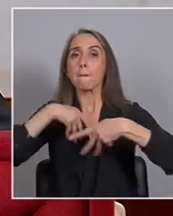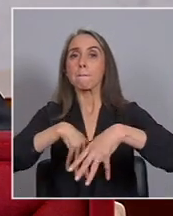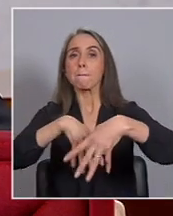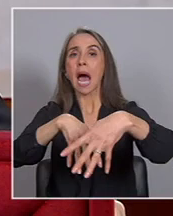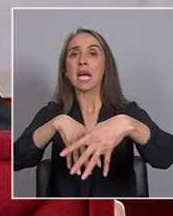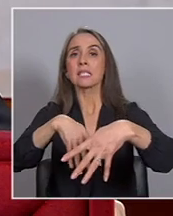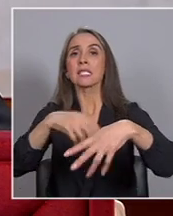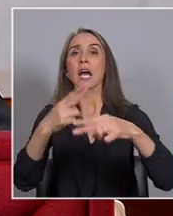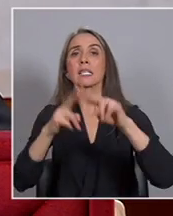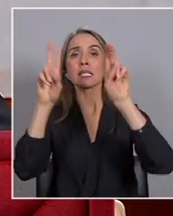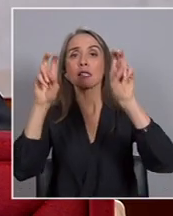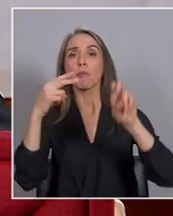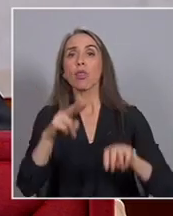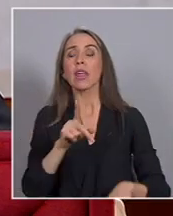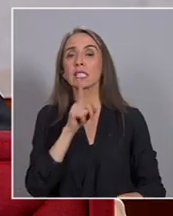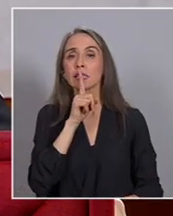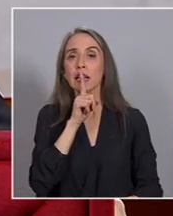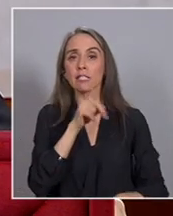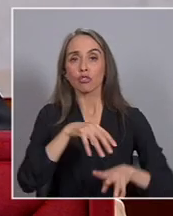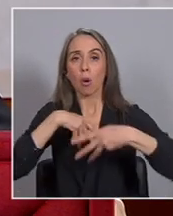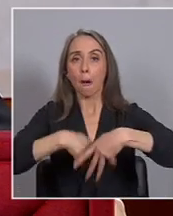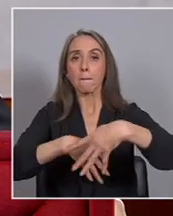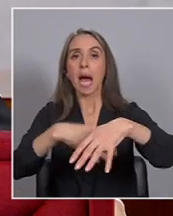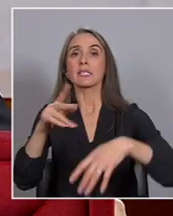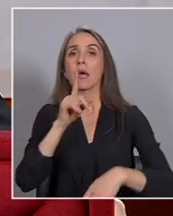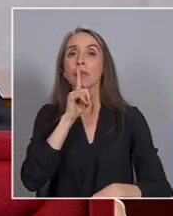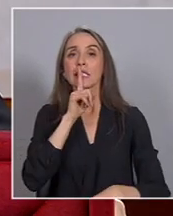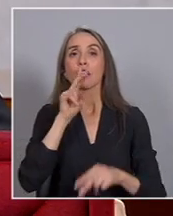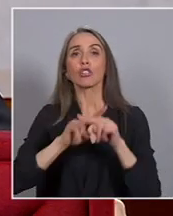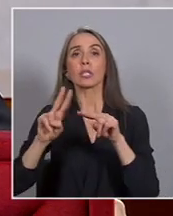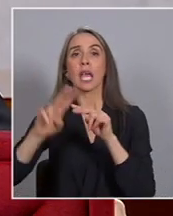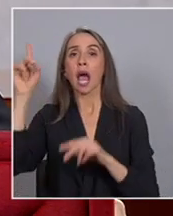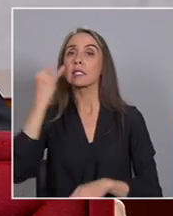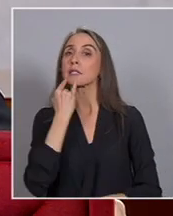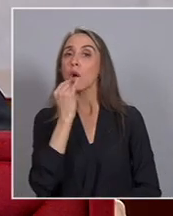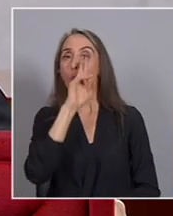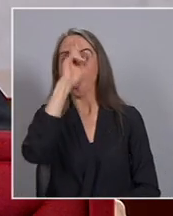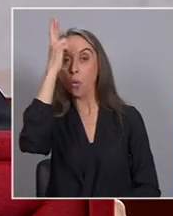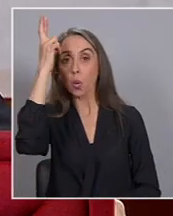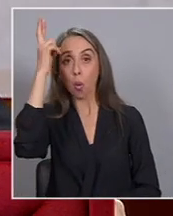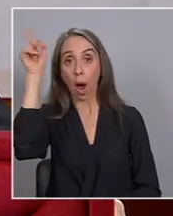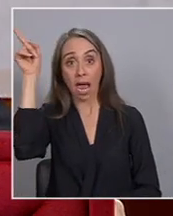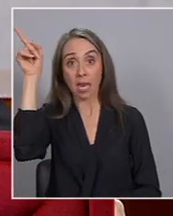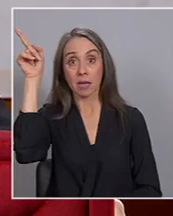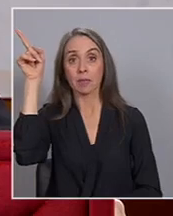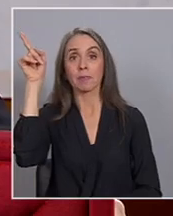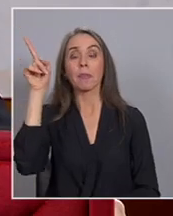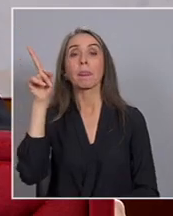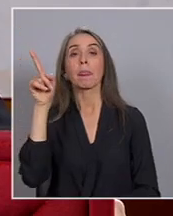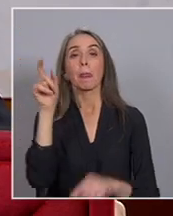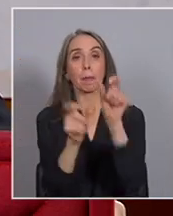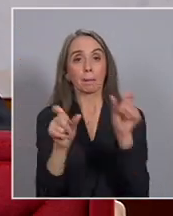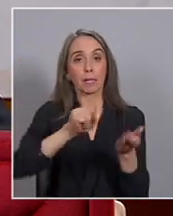silencio, la marcha del silencio que realizan en Uruguay, en donde militantes de